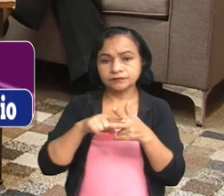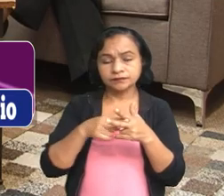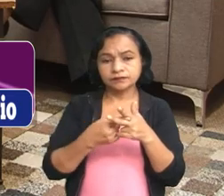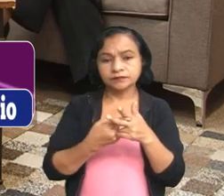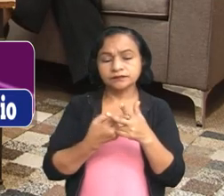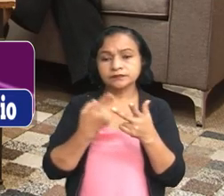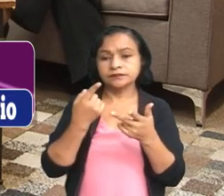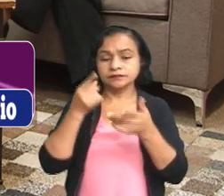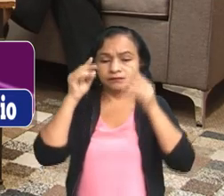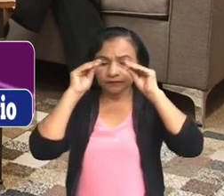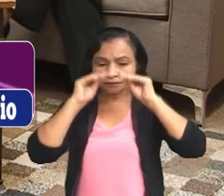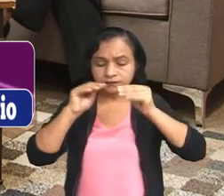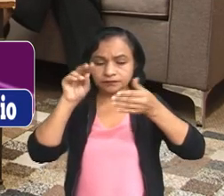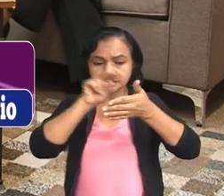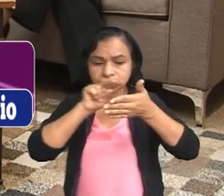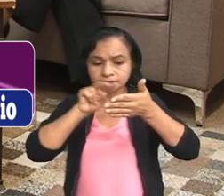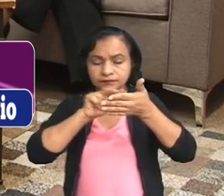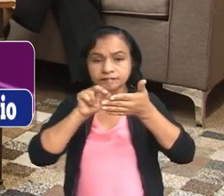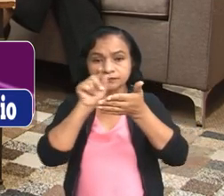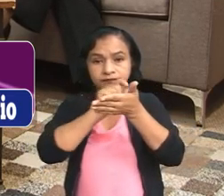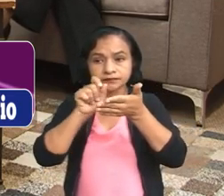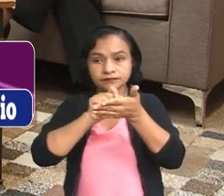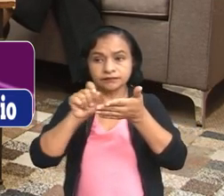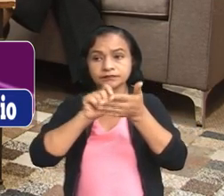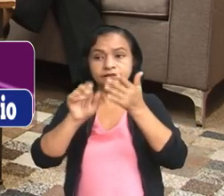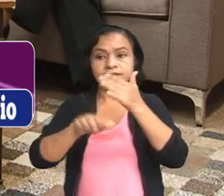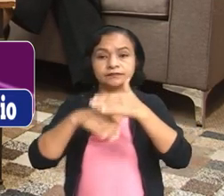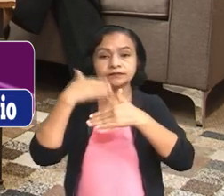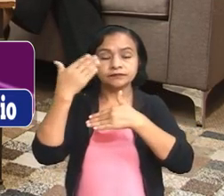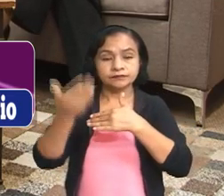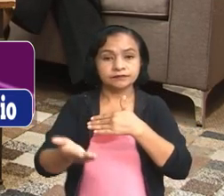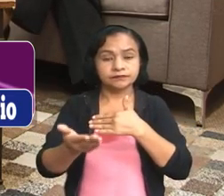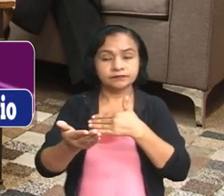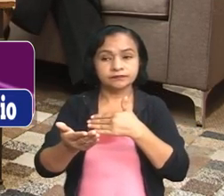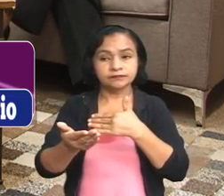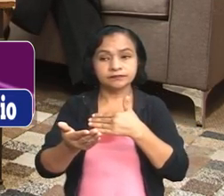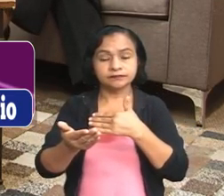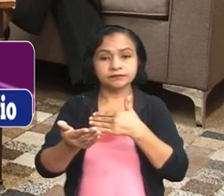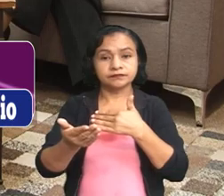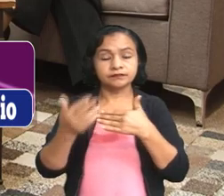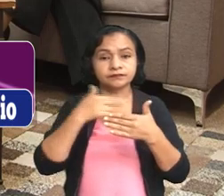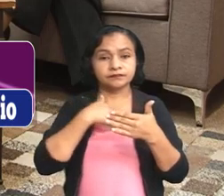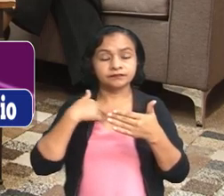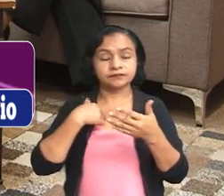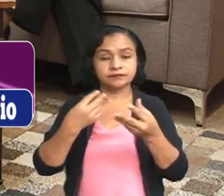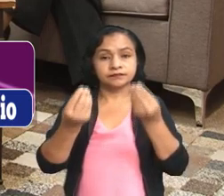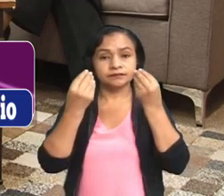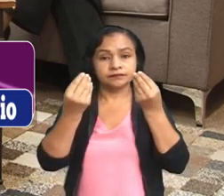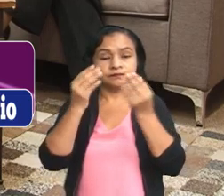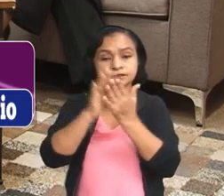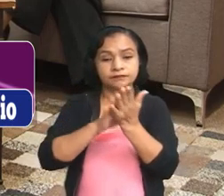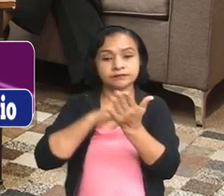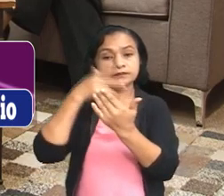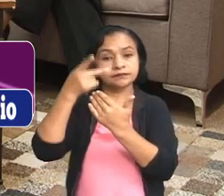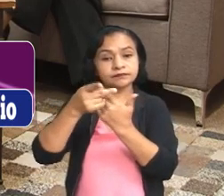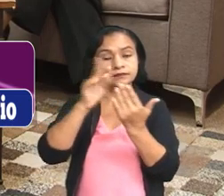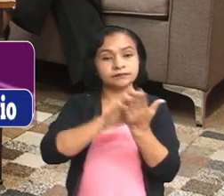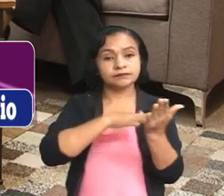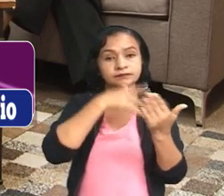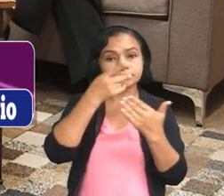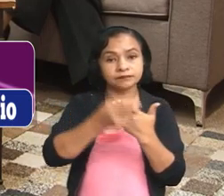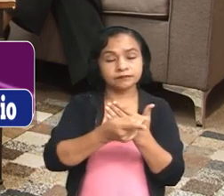Cruzada Nacional de Alfabetización, y de ahí posteriormente se adhirieron una cantidad de programas que ya señalaba